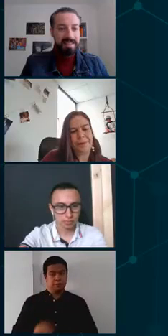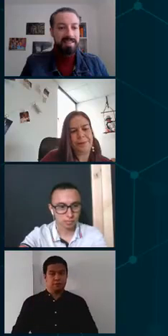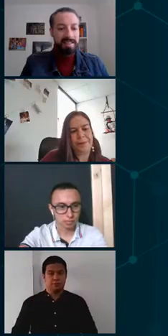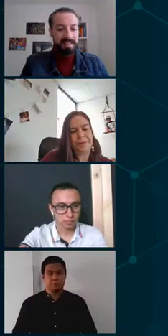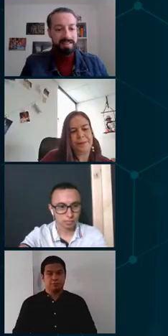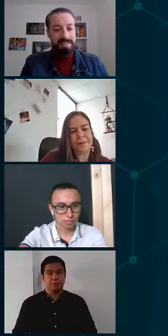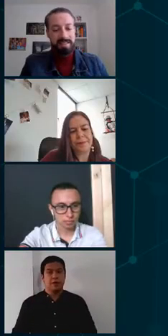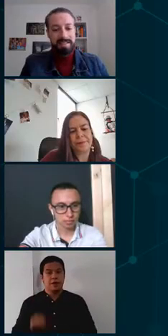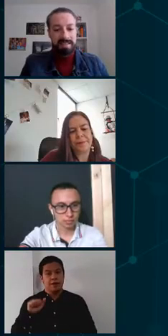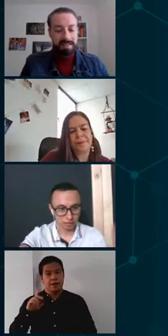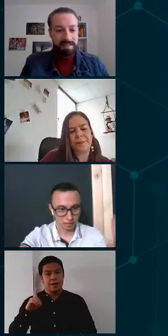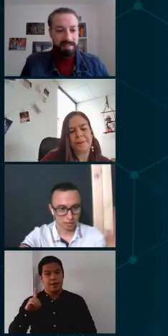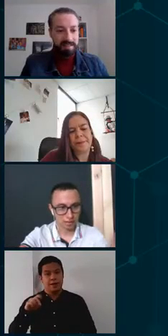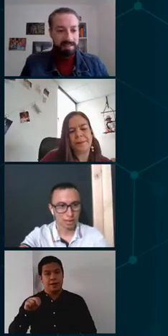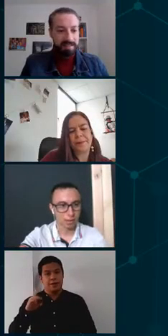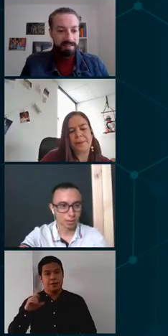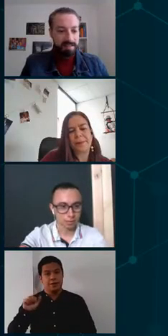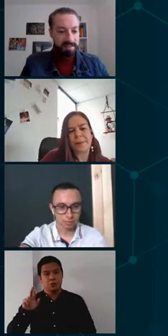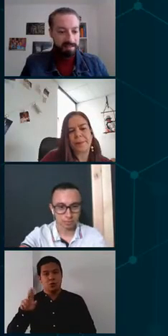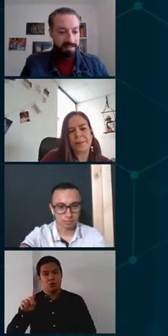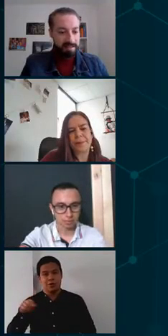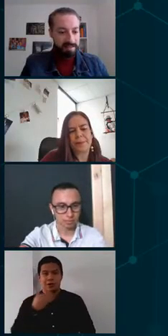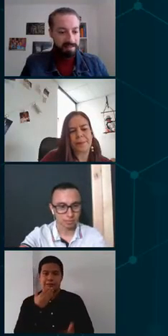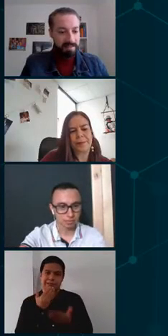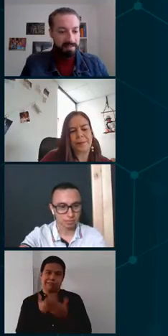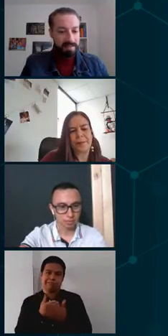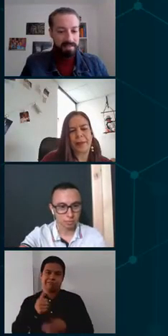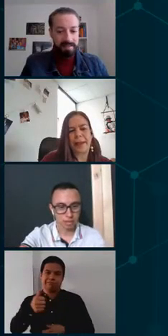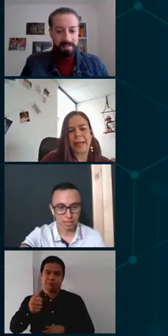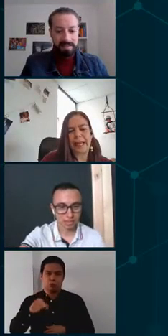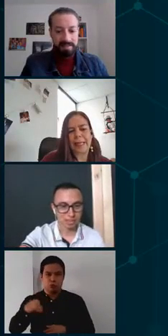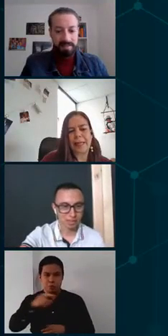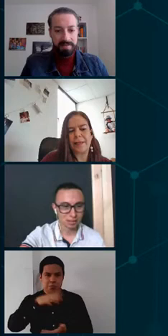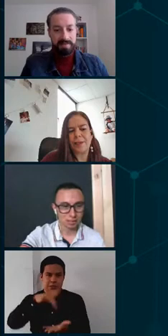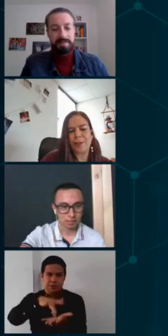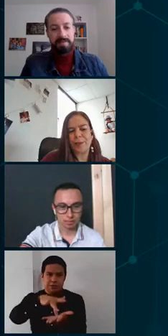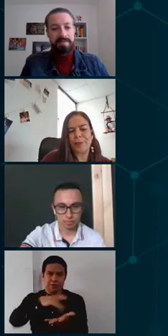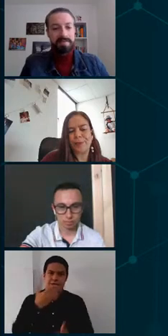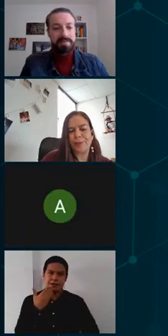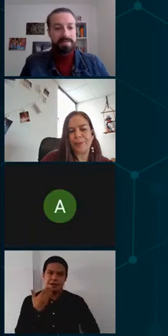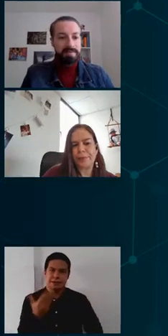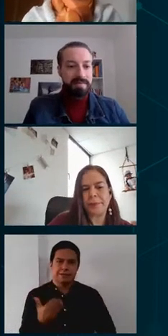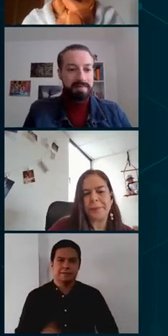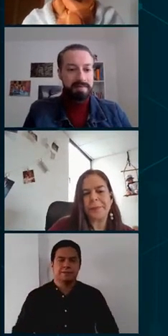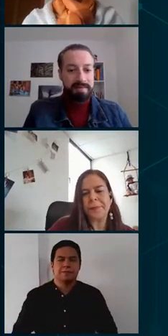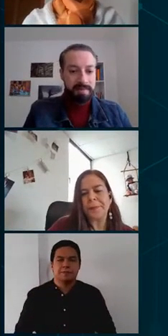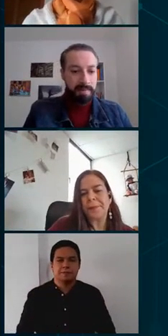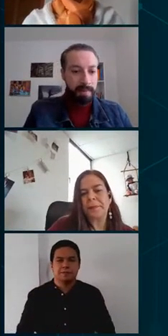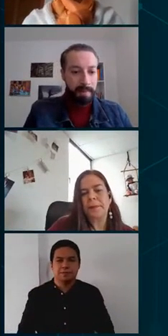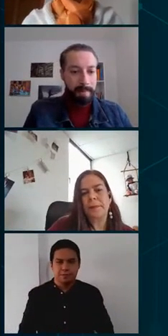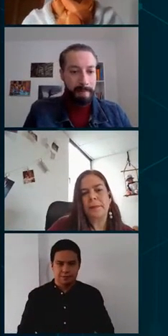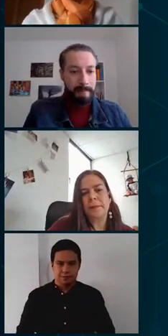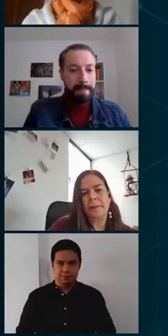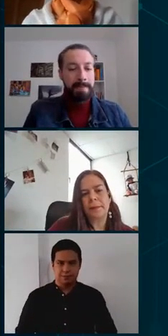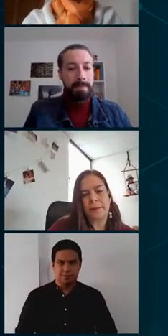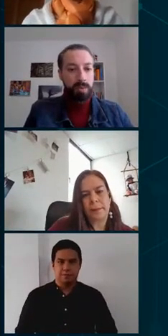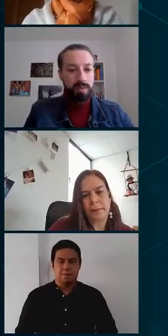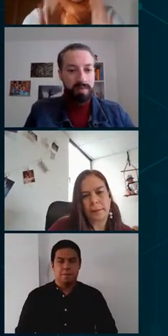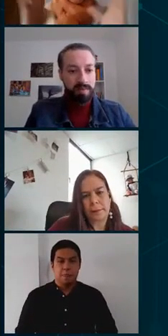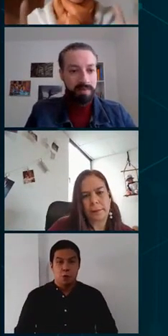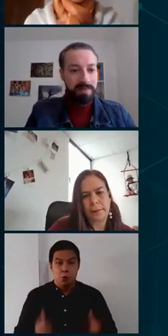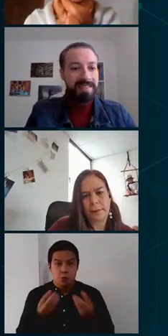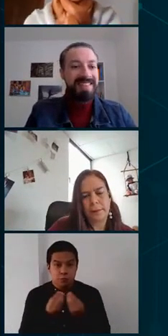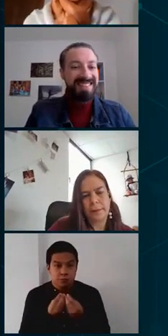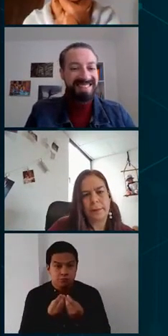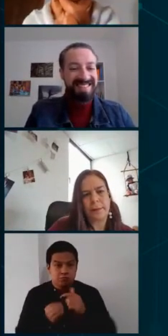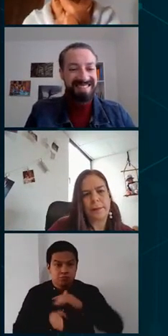Anderson, mil gracias a ti por acompañarnos a participar. Muchas gracias. Gracias, bueno, Anderson. Equipo aquí, pues equipo y